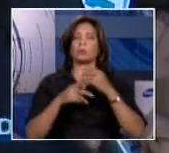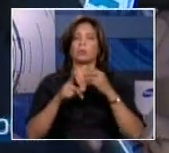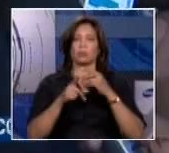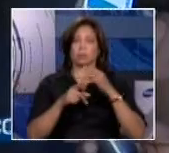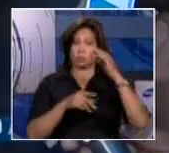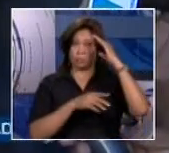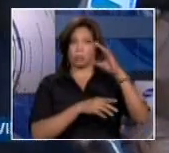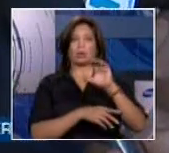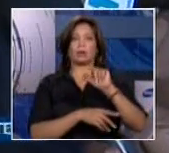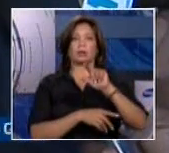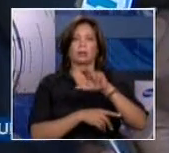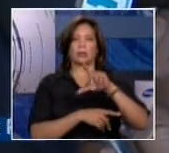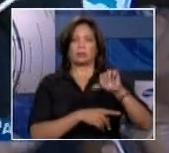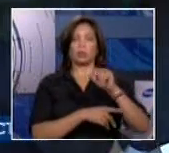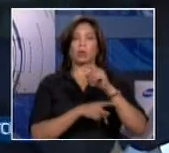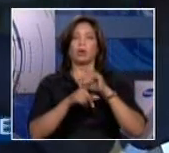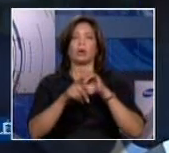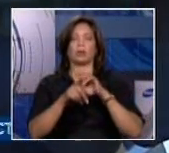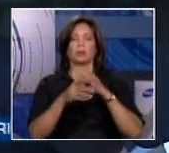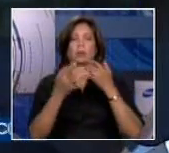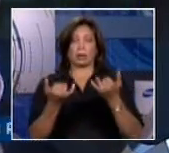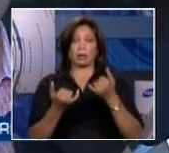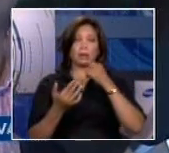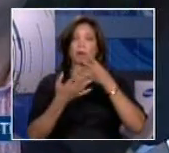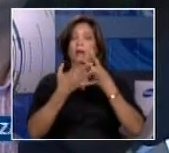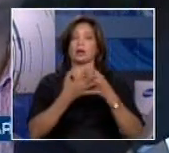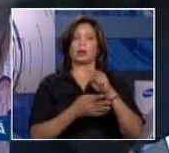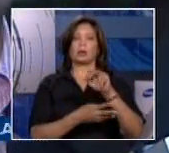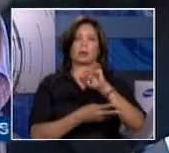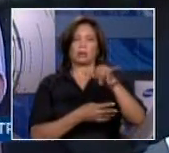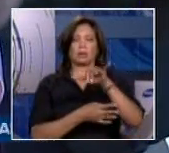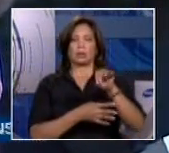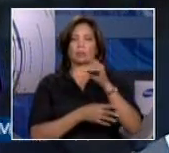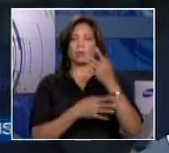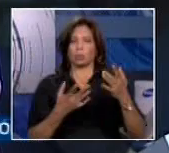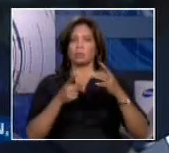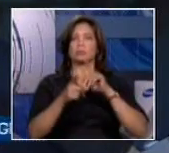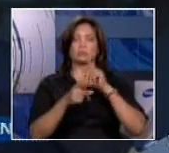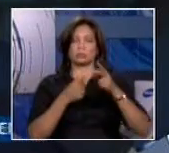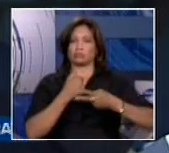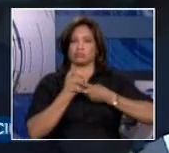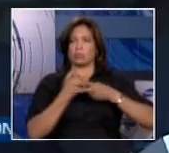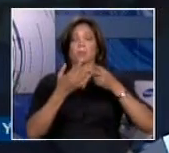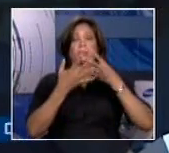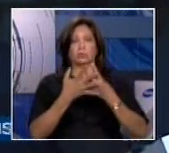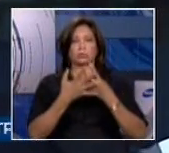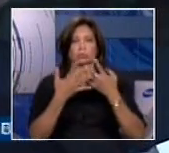el coronel Carlos Fernández Valerio. En esta cárcel de Najayo están guardando prisión